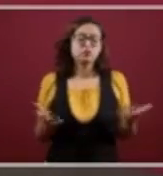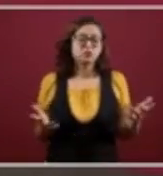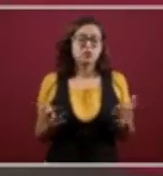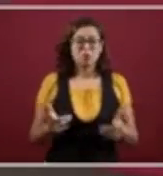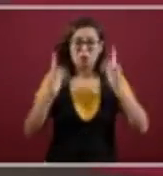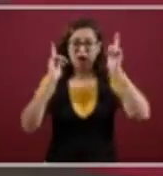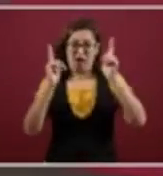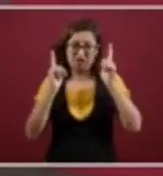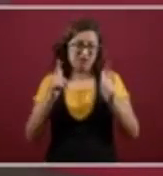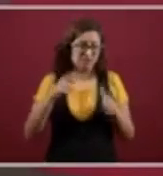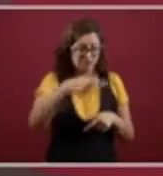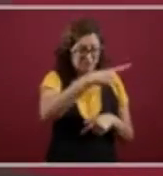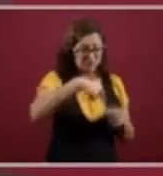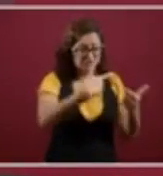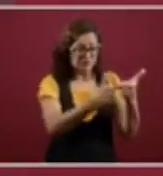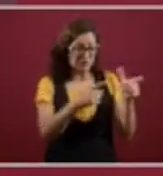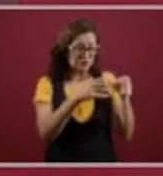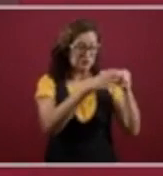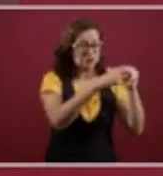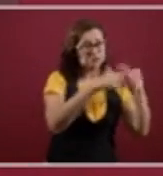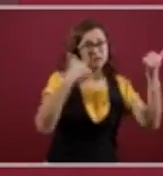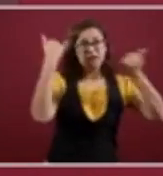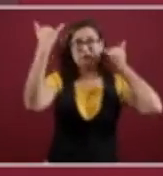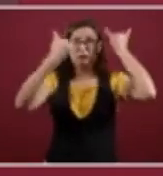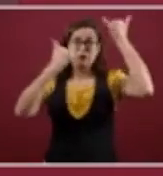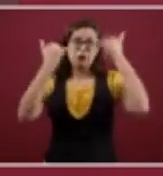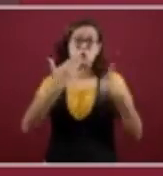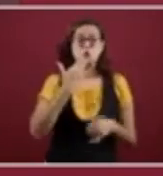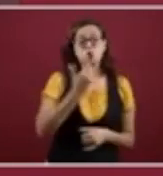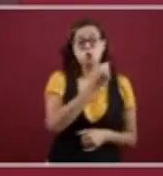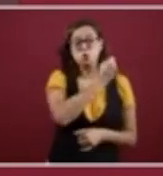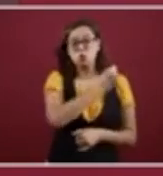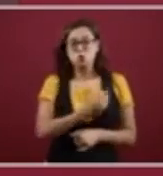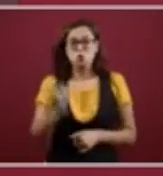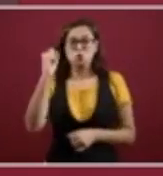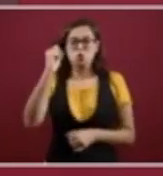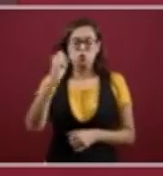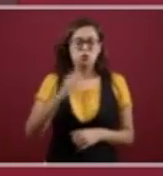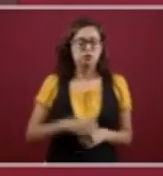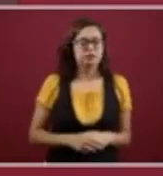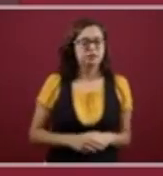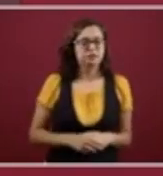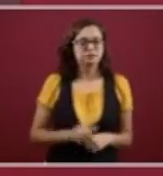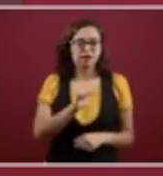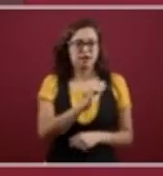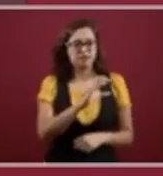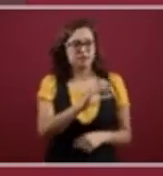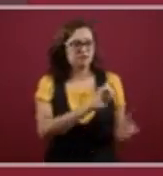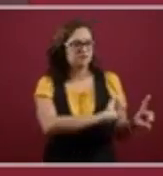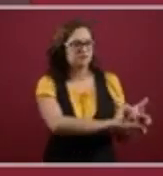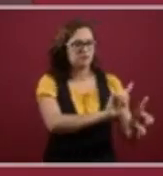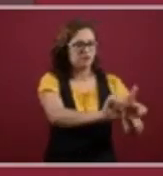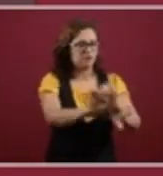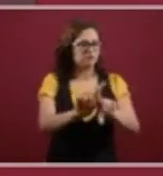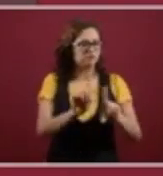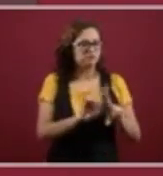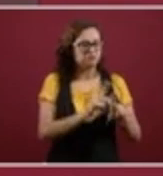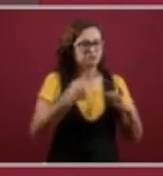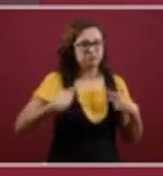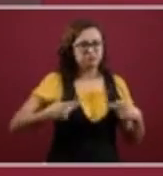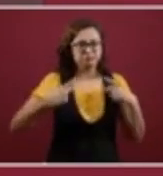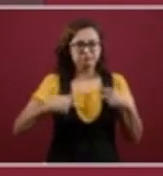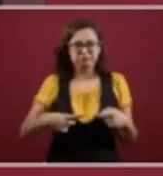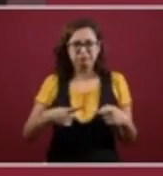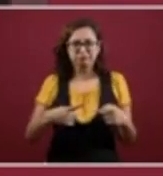articulistas, expertos, miembros de la sociedad civil,